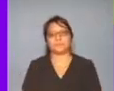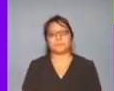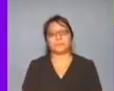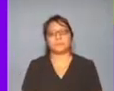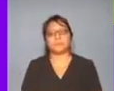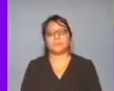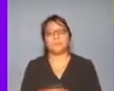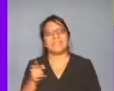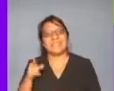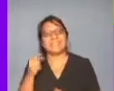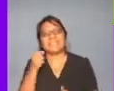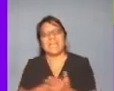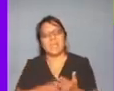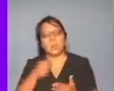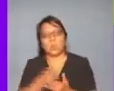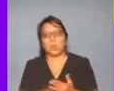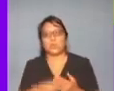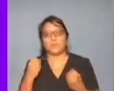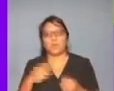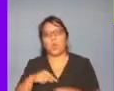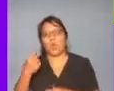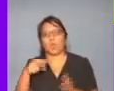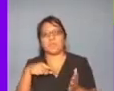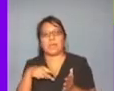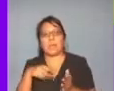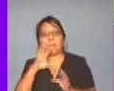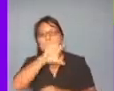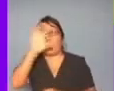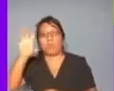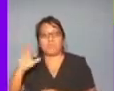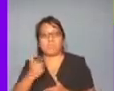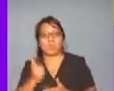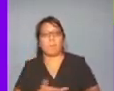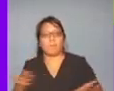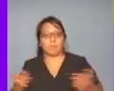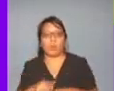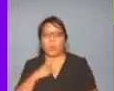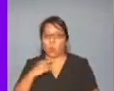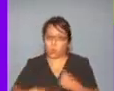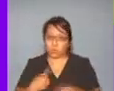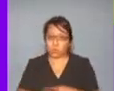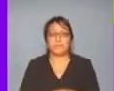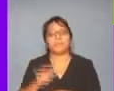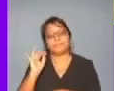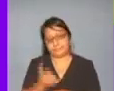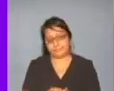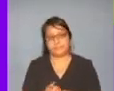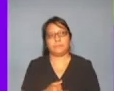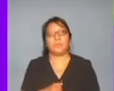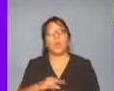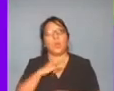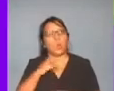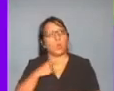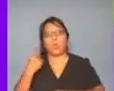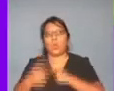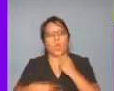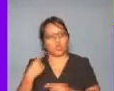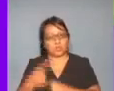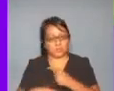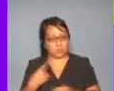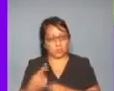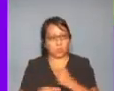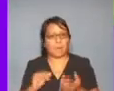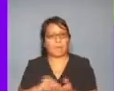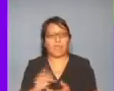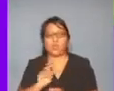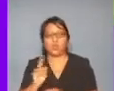que ya no están haciendo tanta promoción. ¿Jujuy se queda entonces dentro de este marco? Exactamente, nosotros vamos a apostar fuertemente a eso, entendemos que no hay